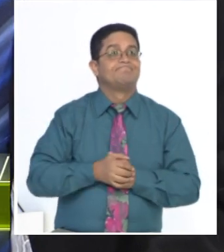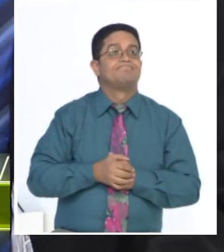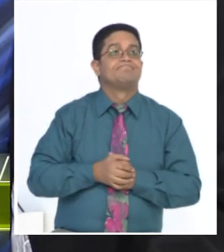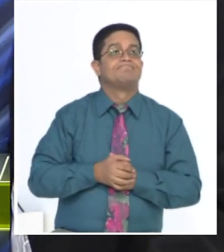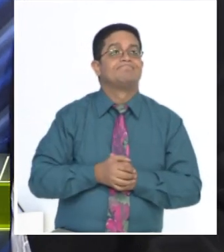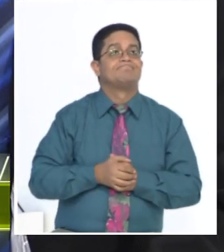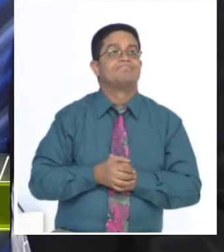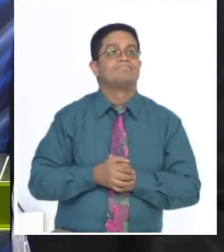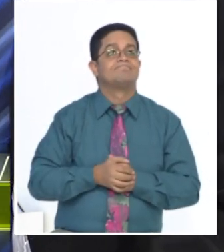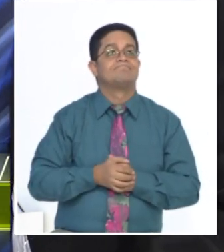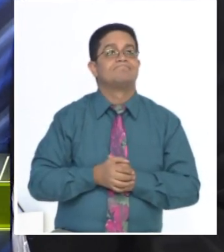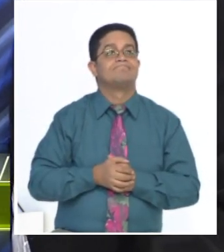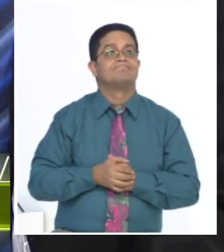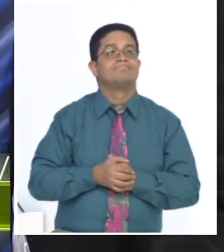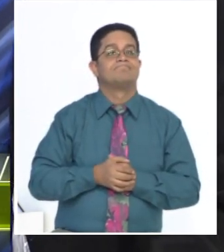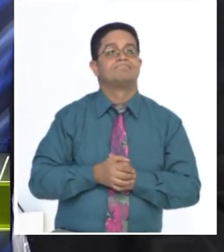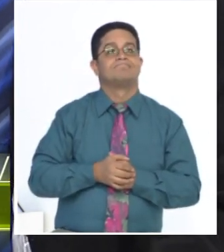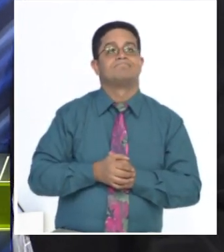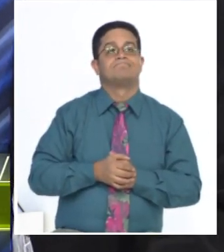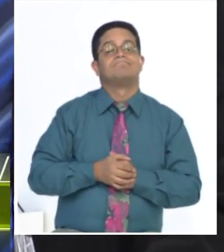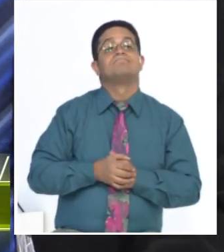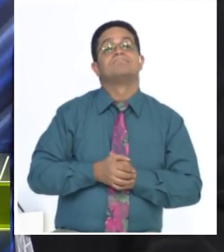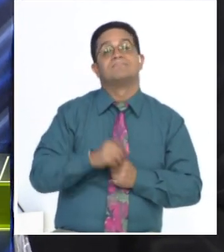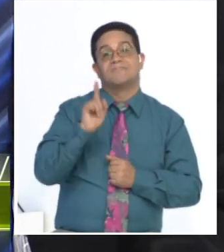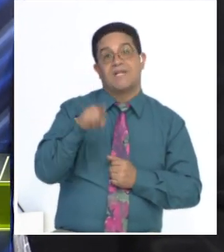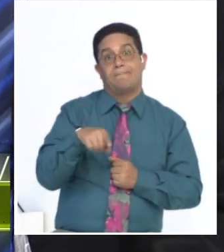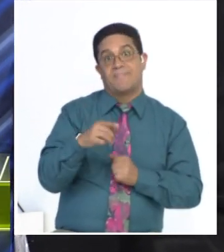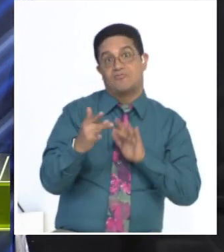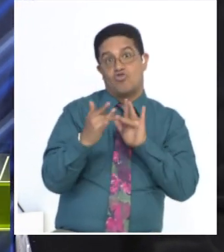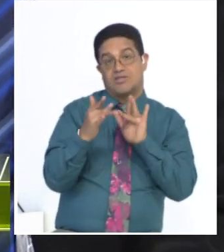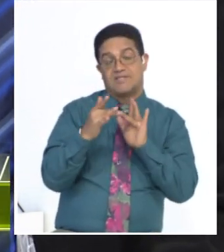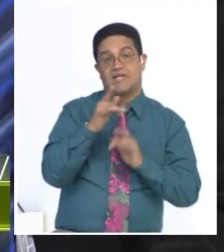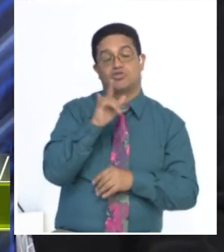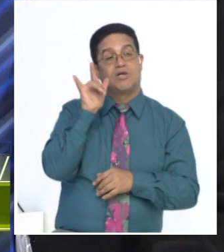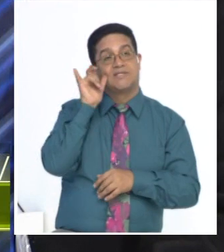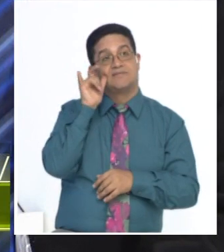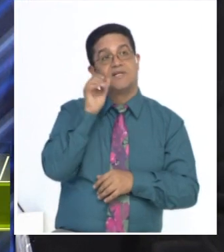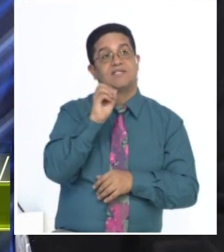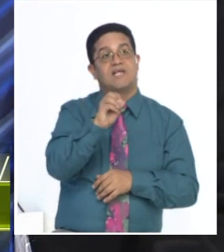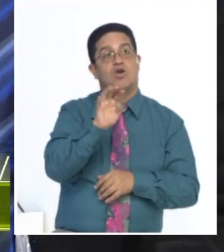Unidad Médica Autón, piso 4, consultorio B, y a través de mis números de teléfono